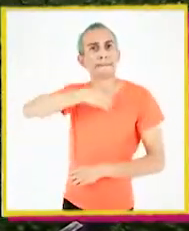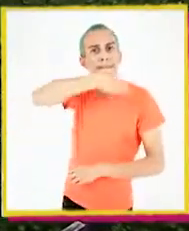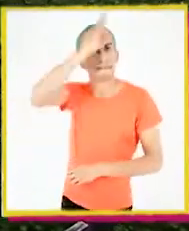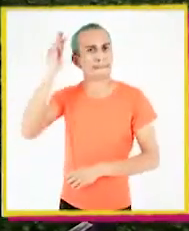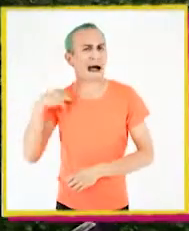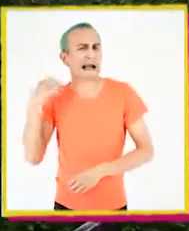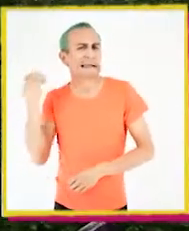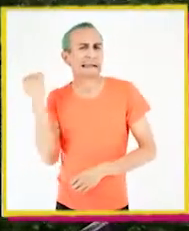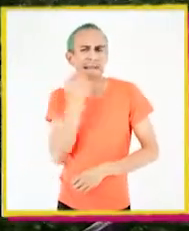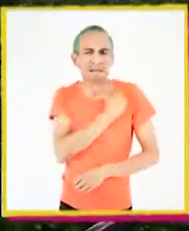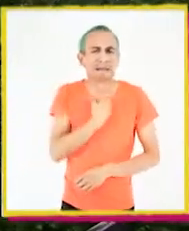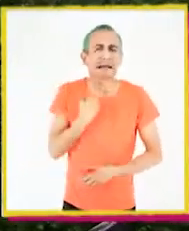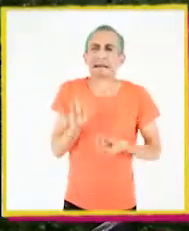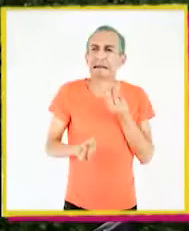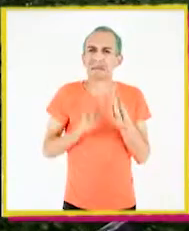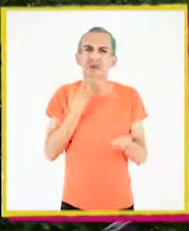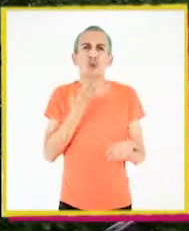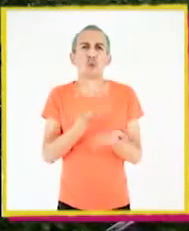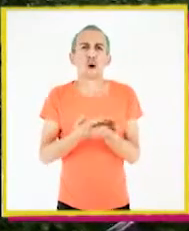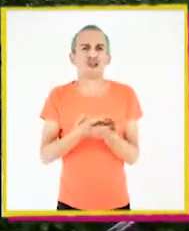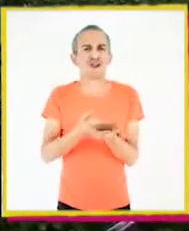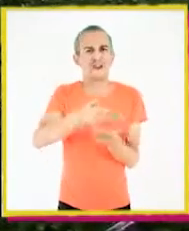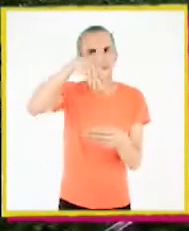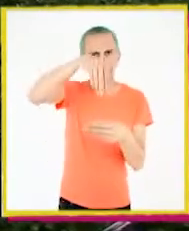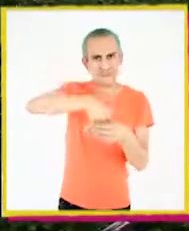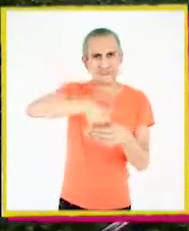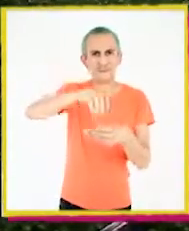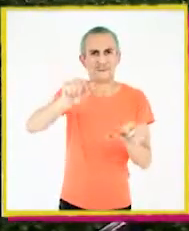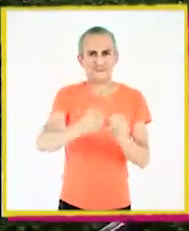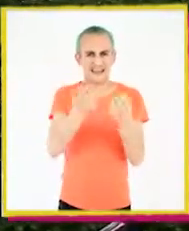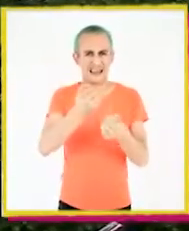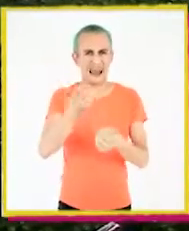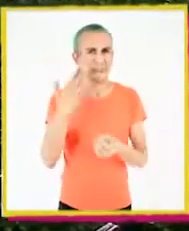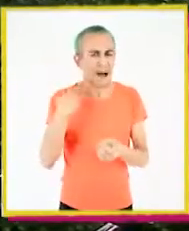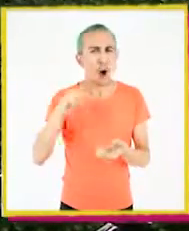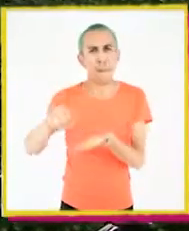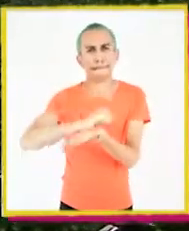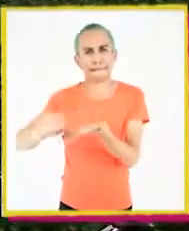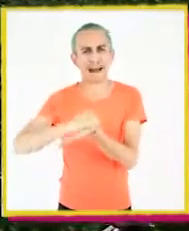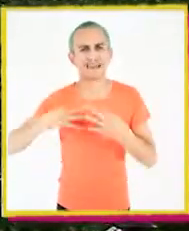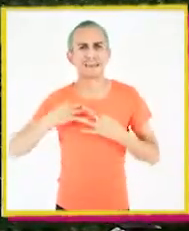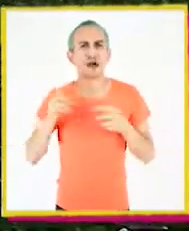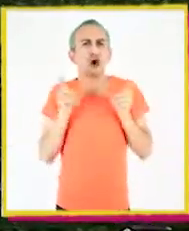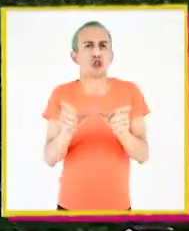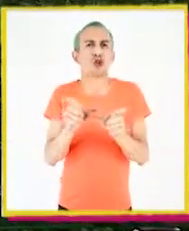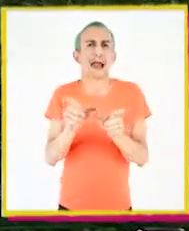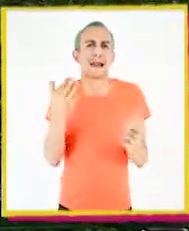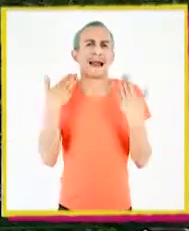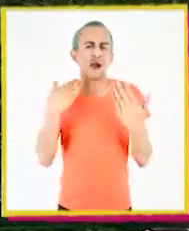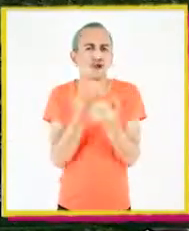Maca cuando dice que no pudo regular el calor del tostador al pan o desde la plancha al vestido?